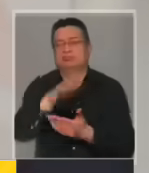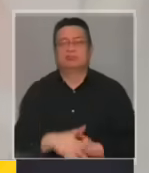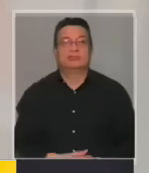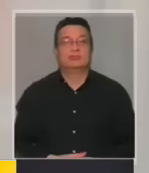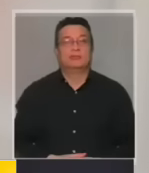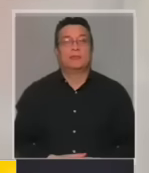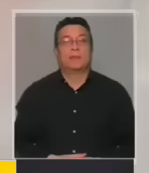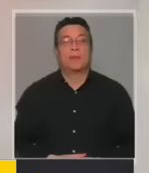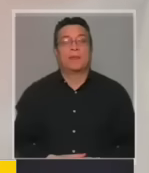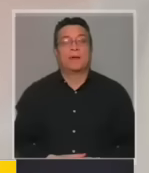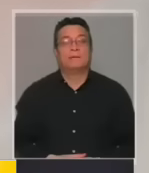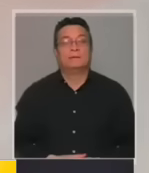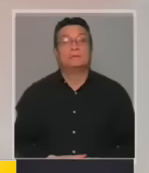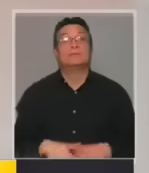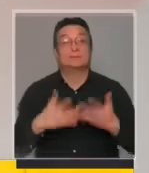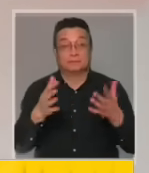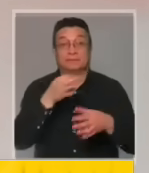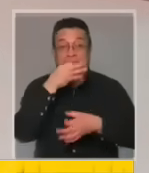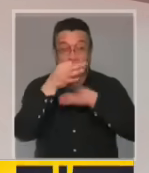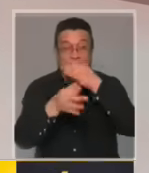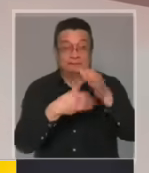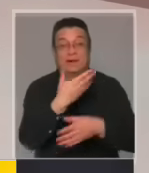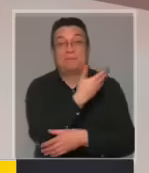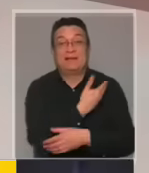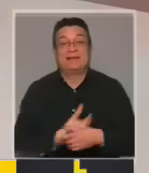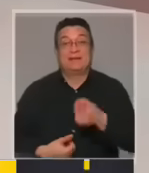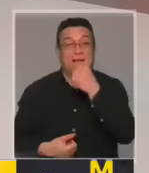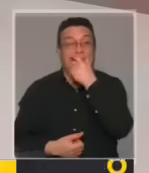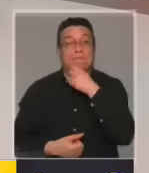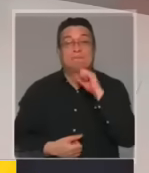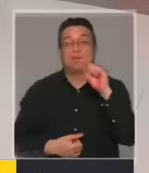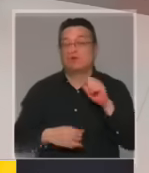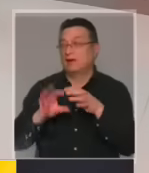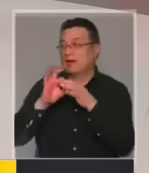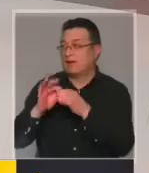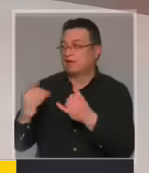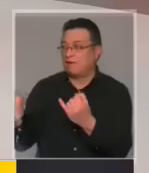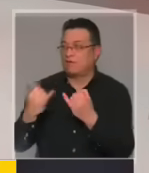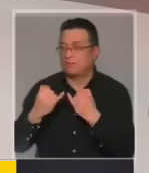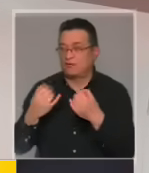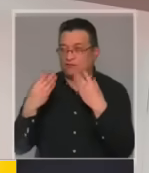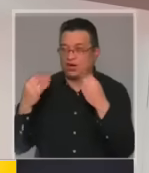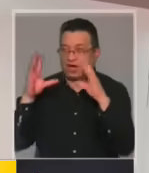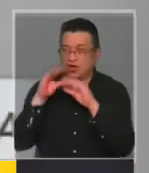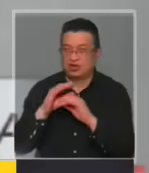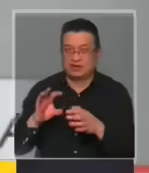Bien, nos quedamos entonces con esas declaraciones del presidente Boric. Muchísimas gracias por todo el trabajo. Buenas noches, Soledad. Buenas noches, Soledad. De la jornada. Muy buenas noches.